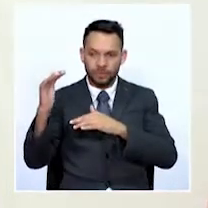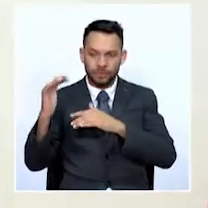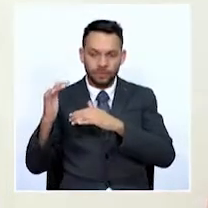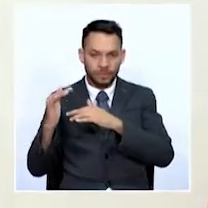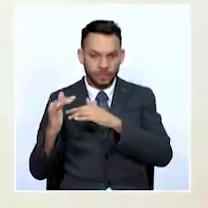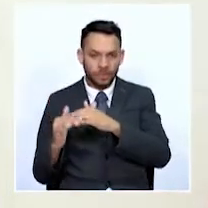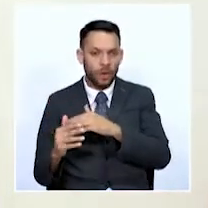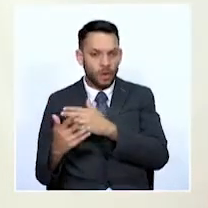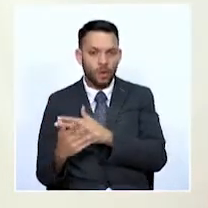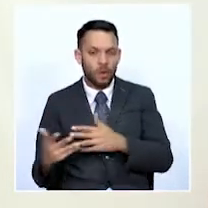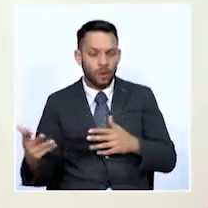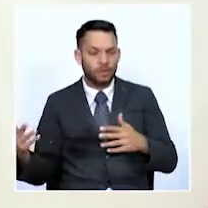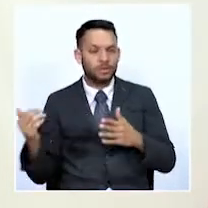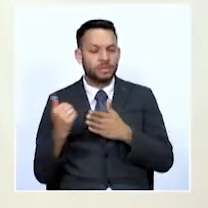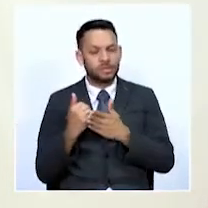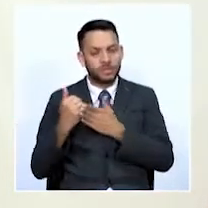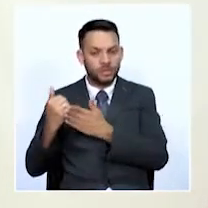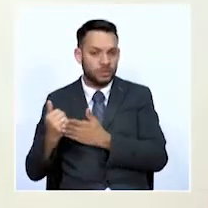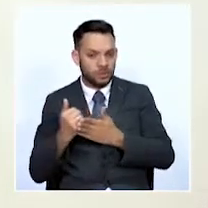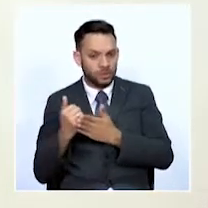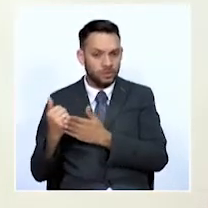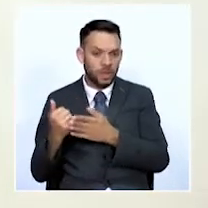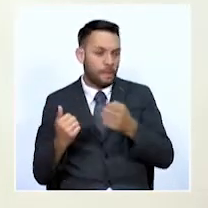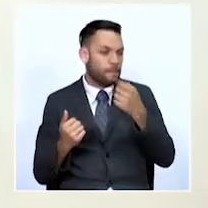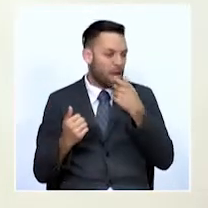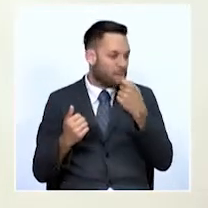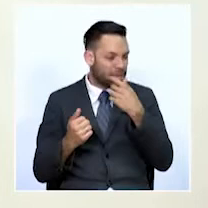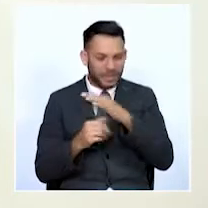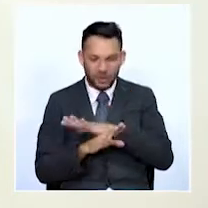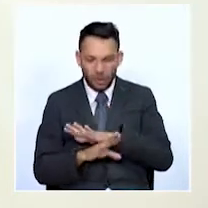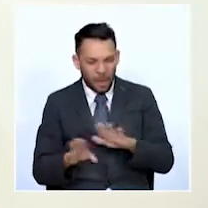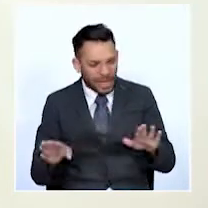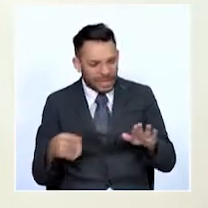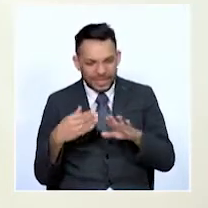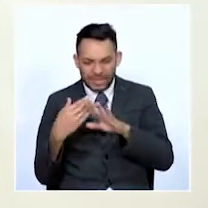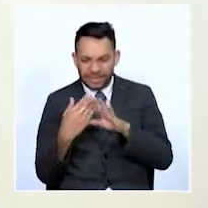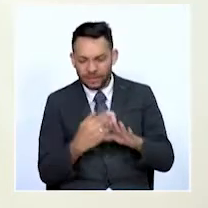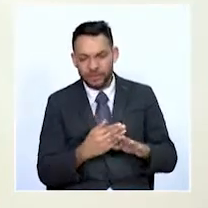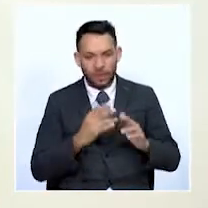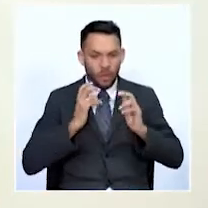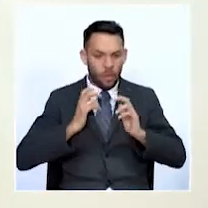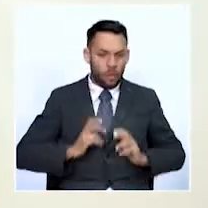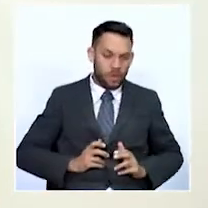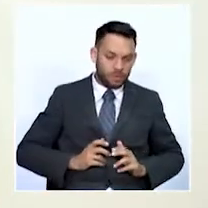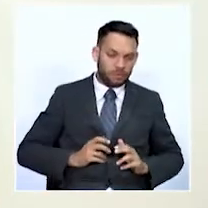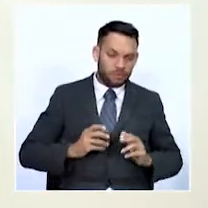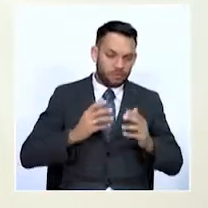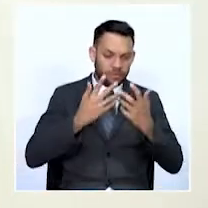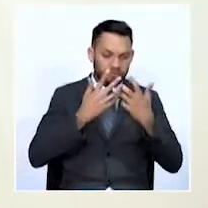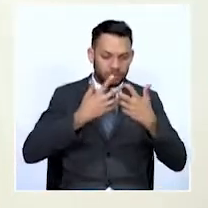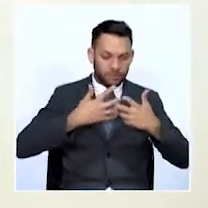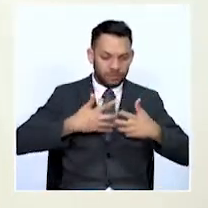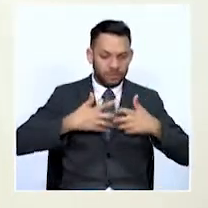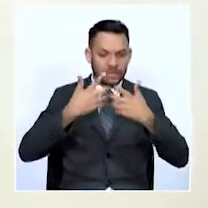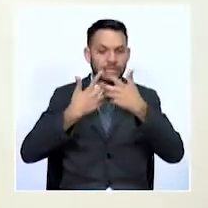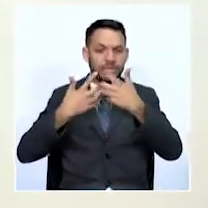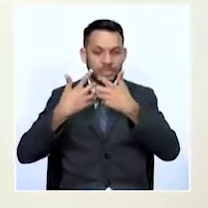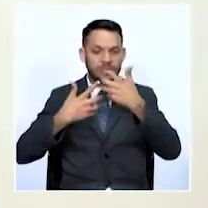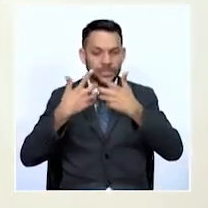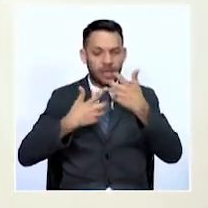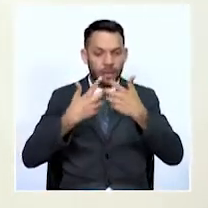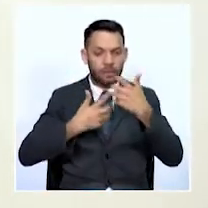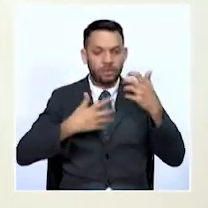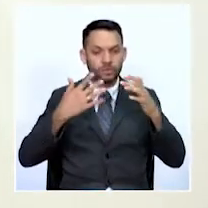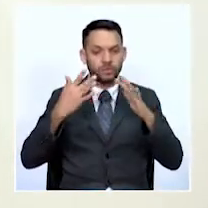una serie de ayudas o fármacos que está recibiendo para que su organismo empiece a tener una respuesta